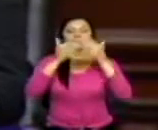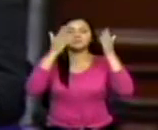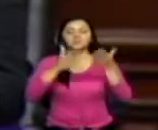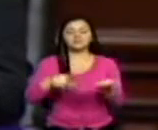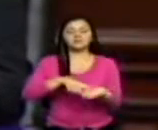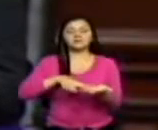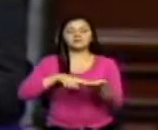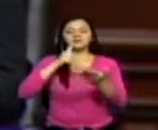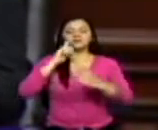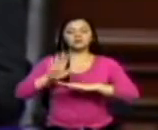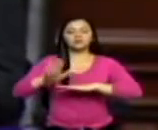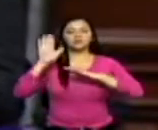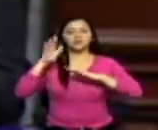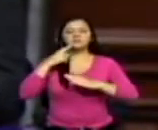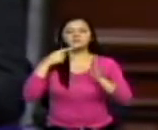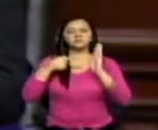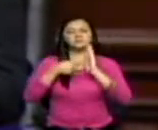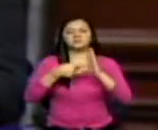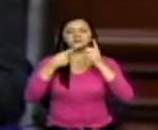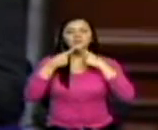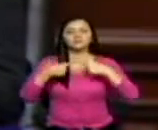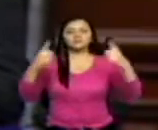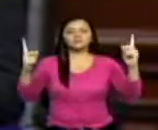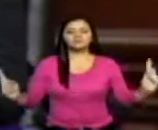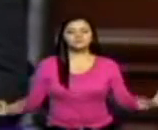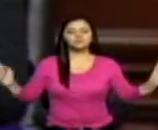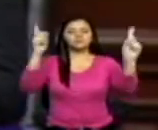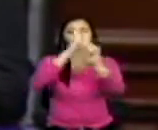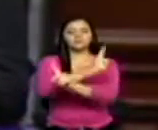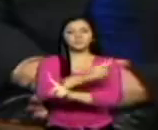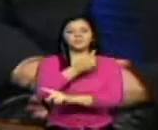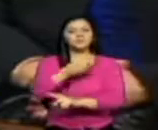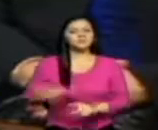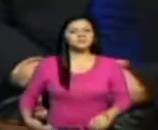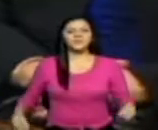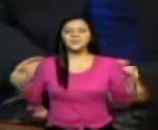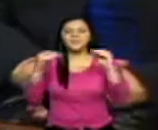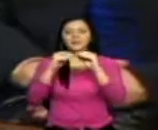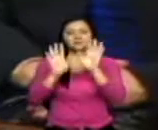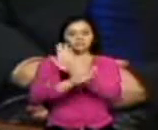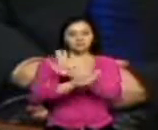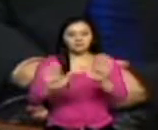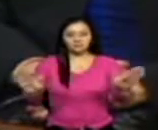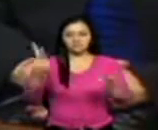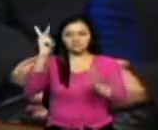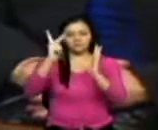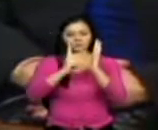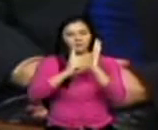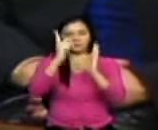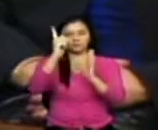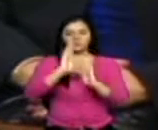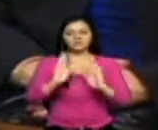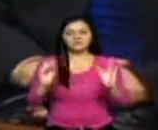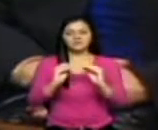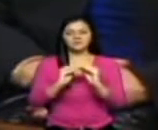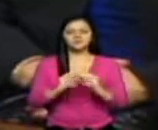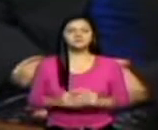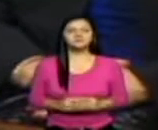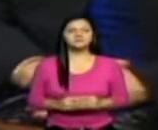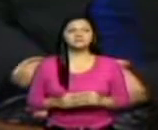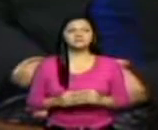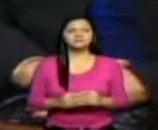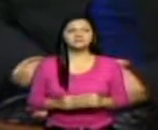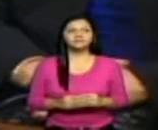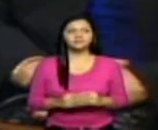dedicada exclusivamente a la transmisión de mando supremo de la Nación al presidente electo de la República, señor Pedro Pablo